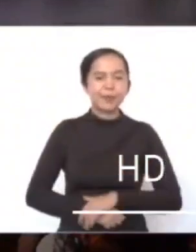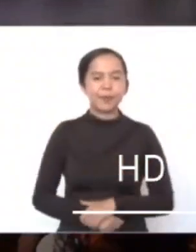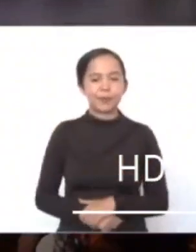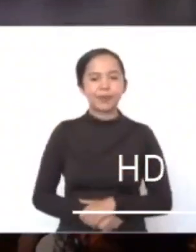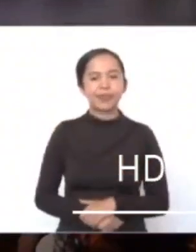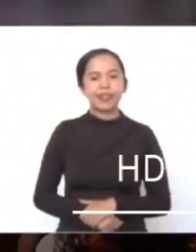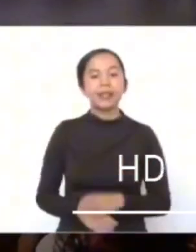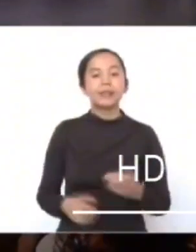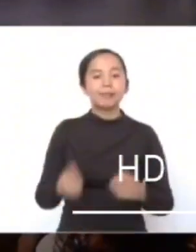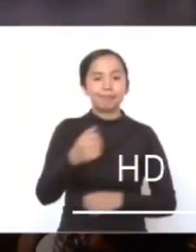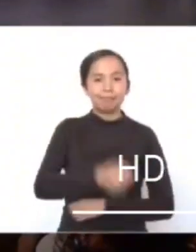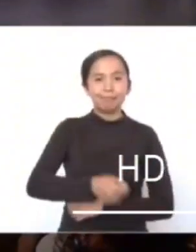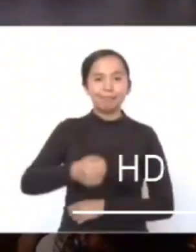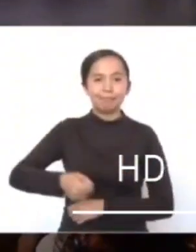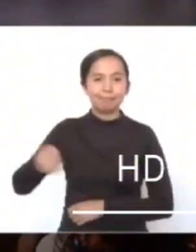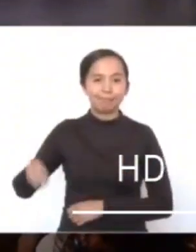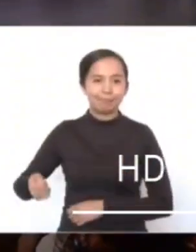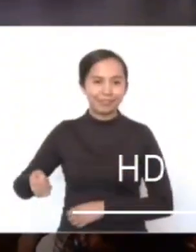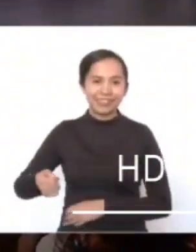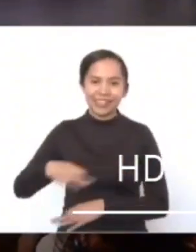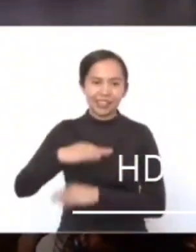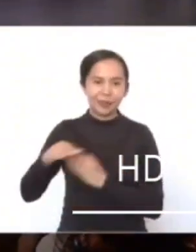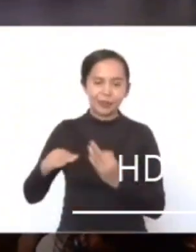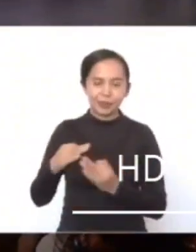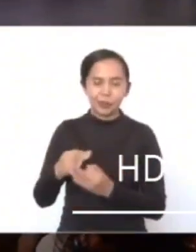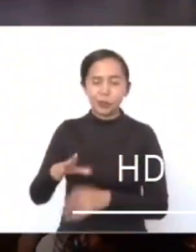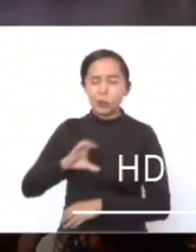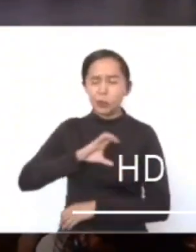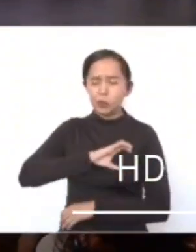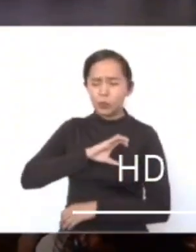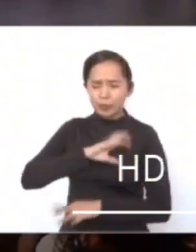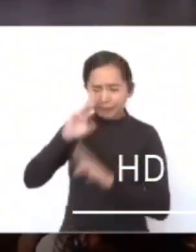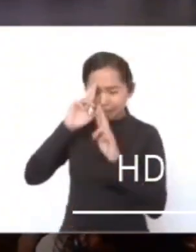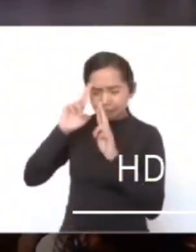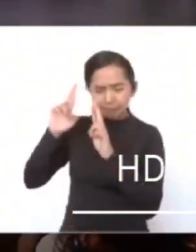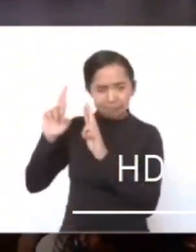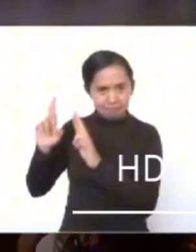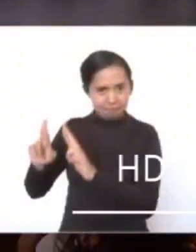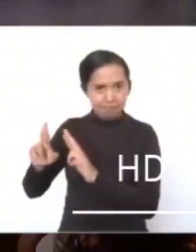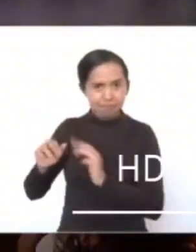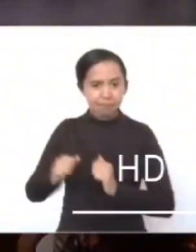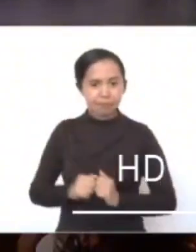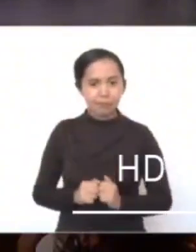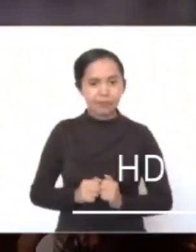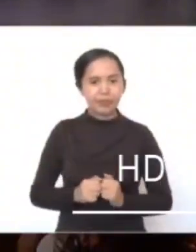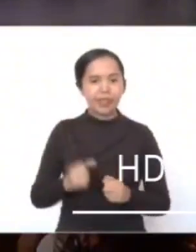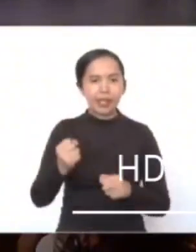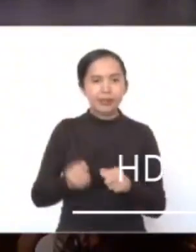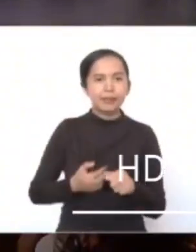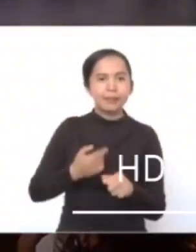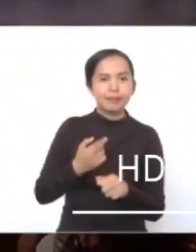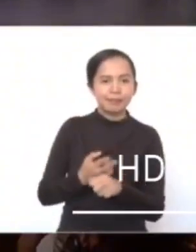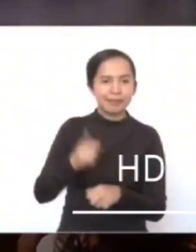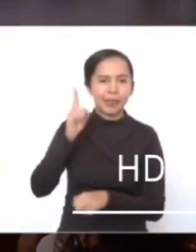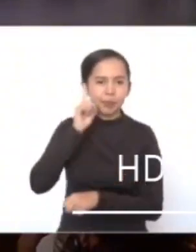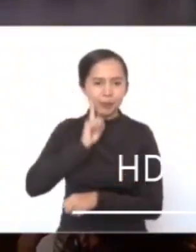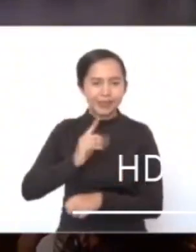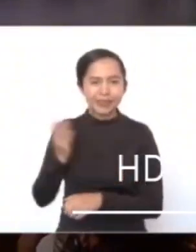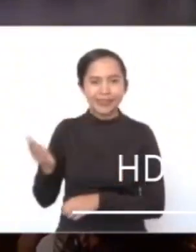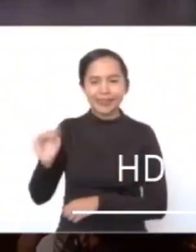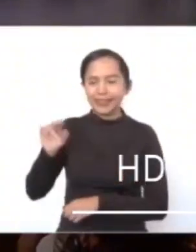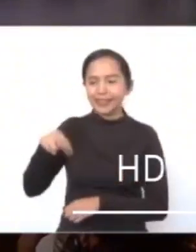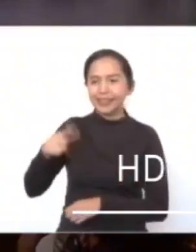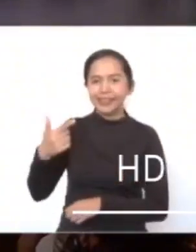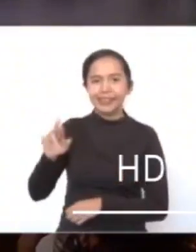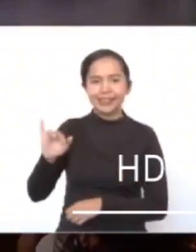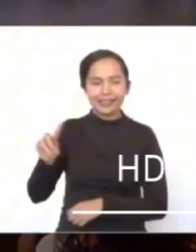Las saludo a todas con cariño, con respeto. A nuestra secretaria de las mujeres, Ingrid